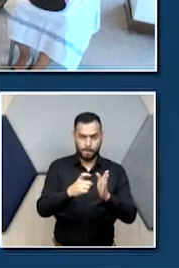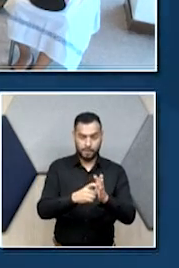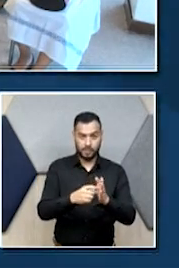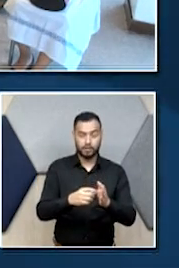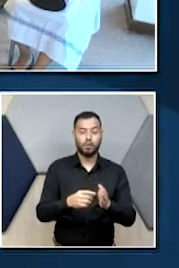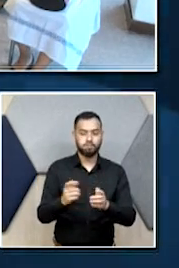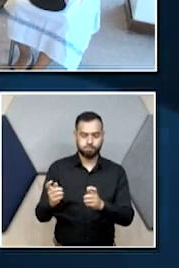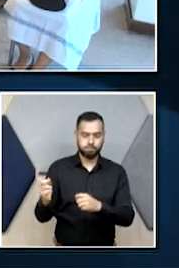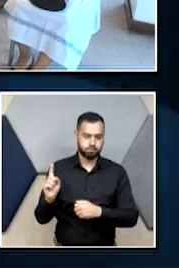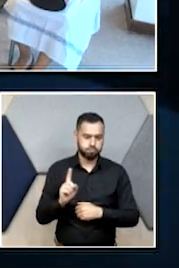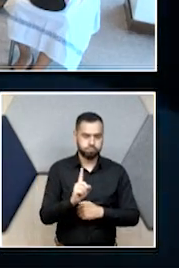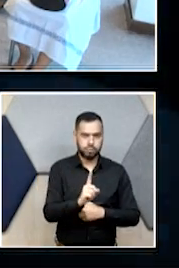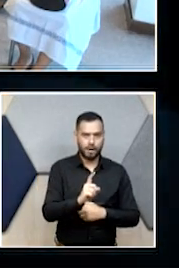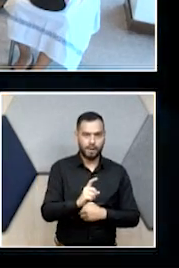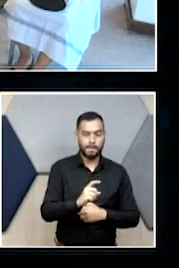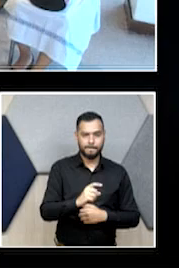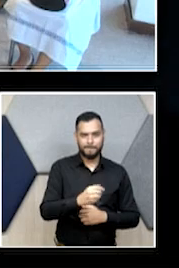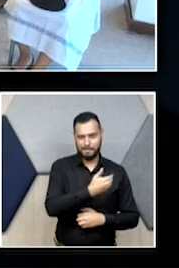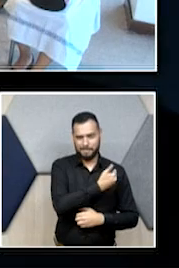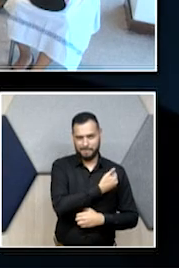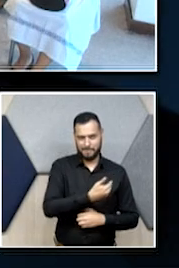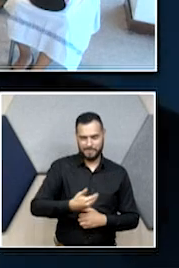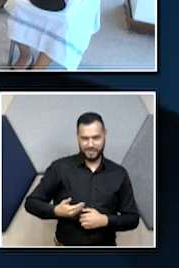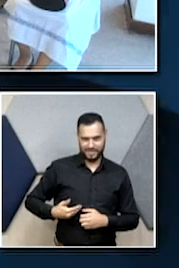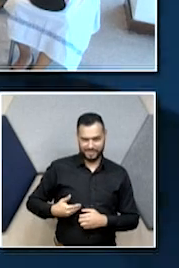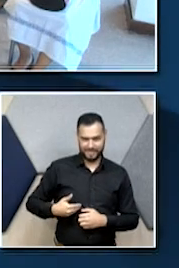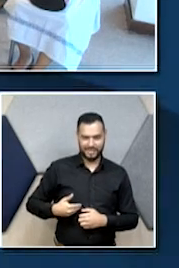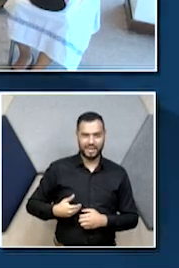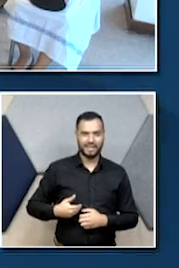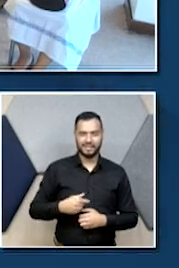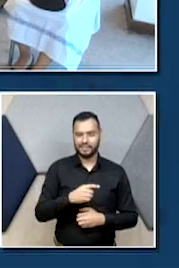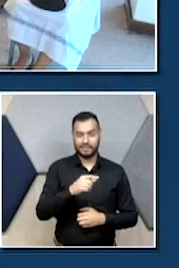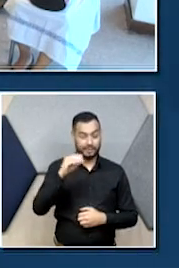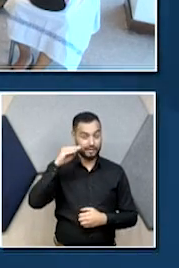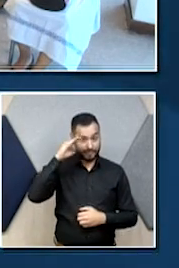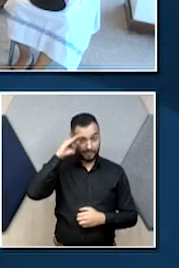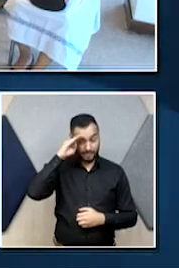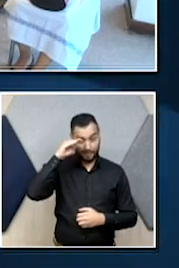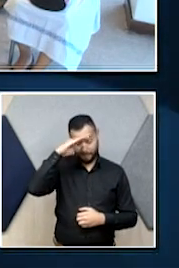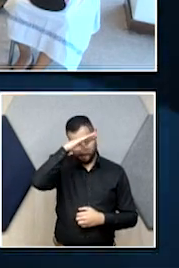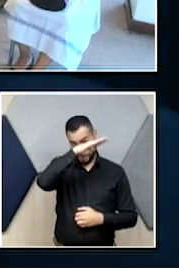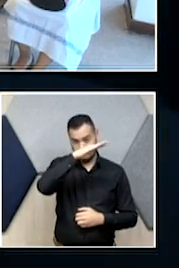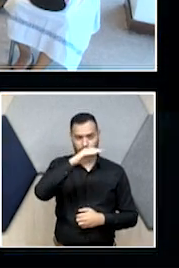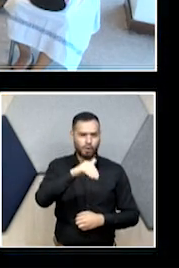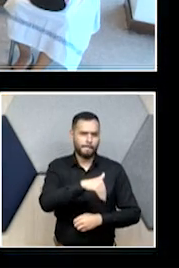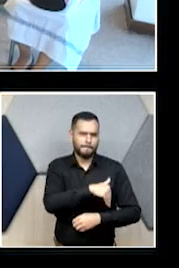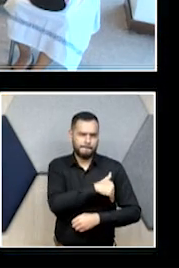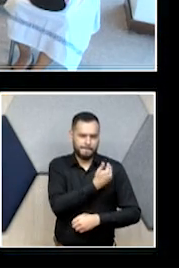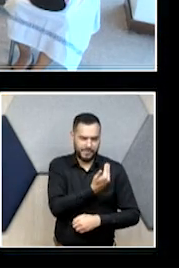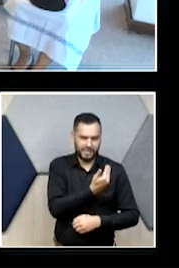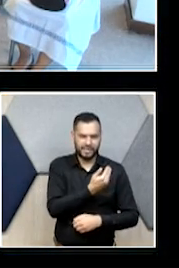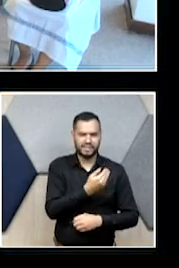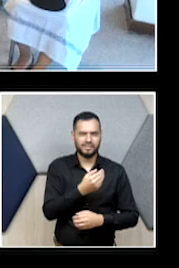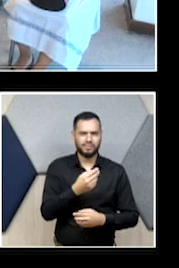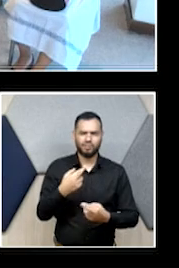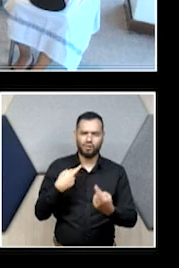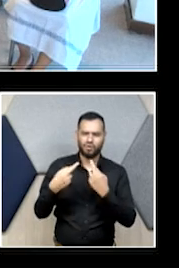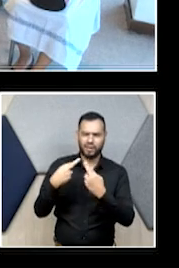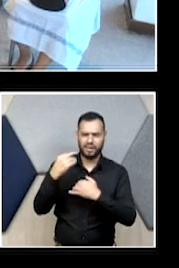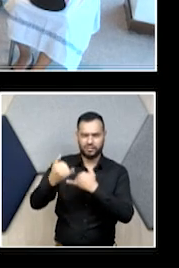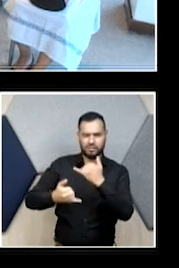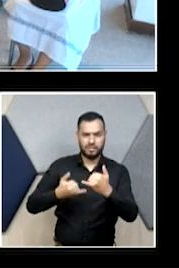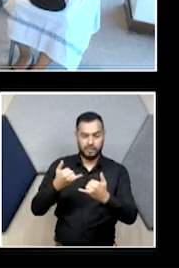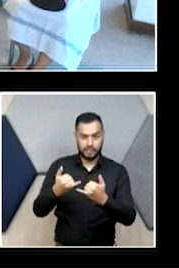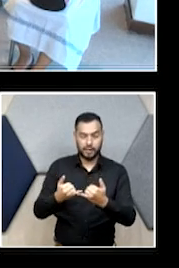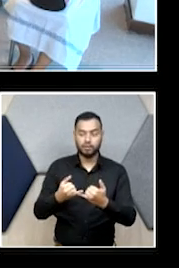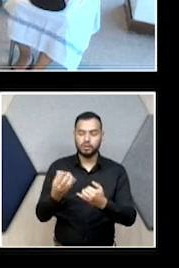electo Petro, junto a su ministro de Relaciones Exteriores y al comisionado para la paz.